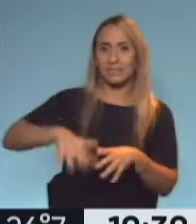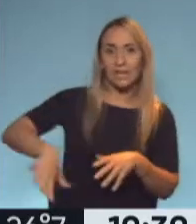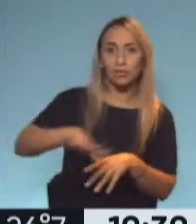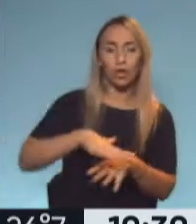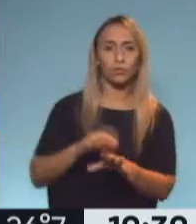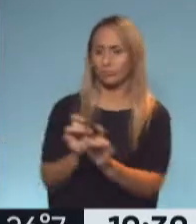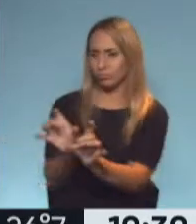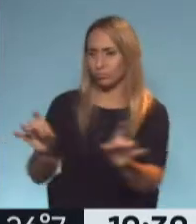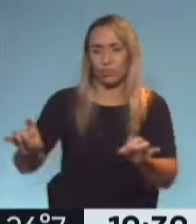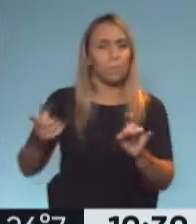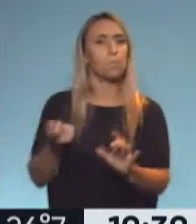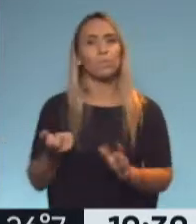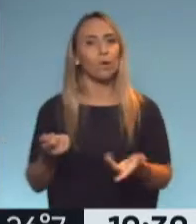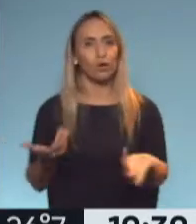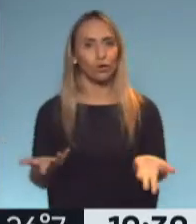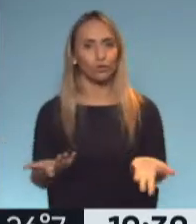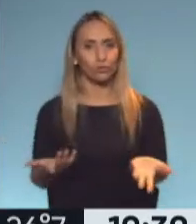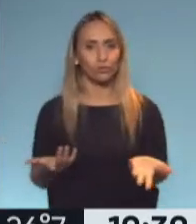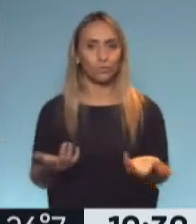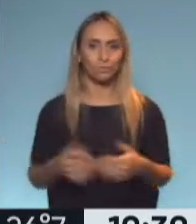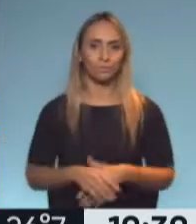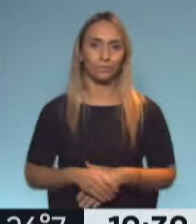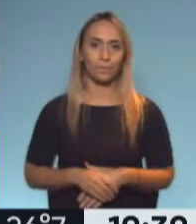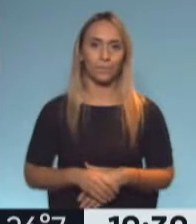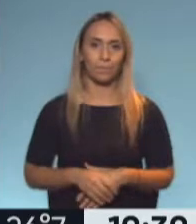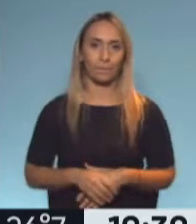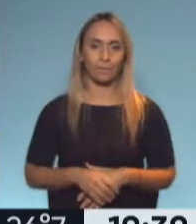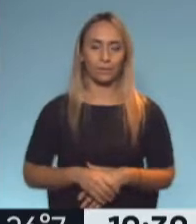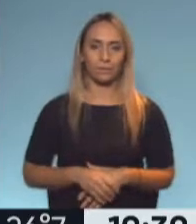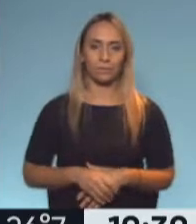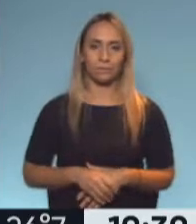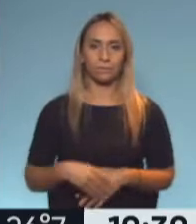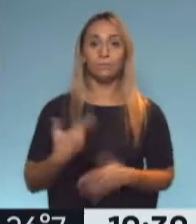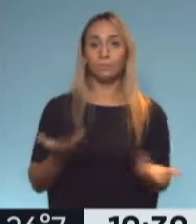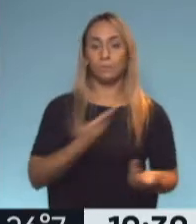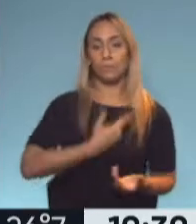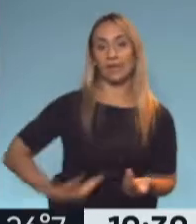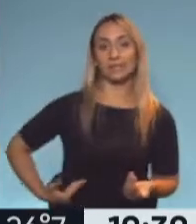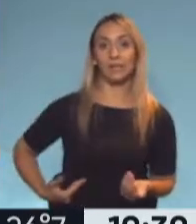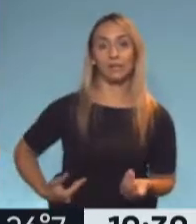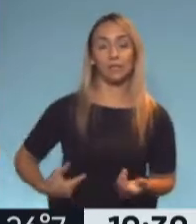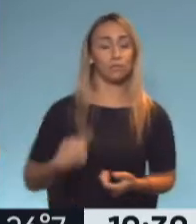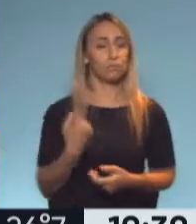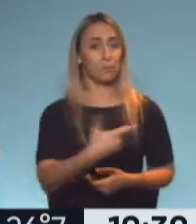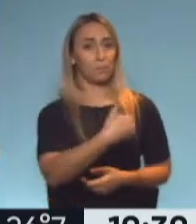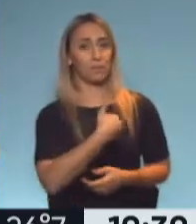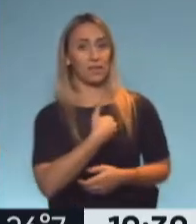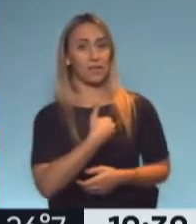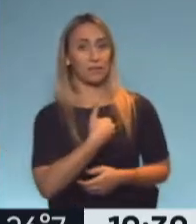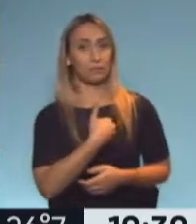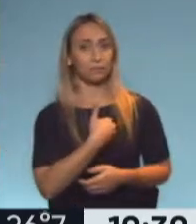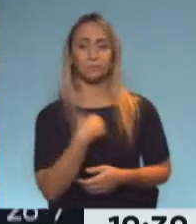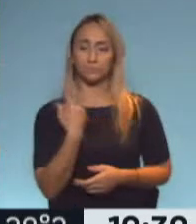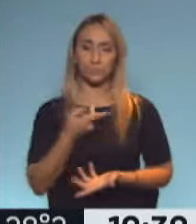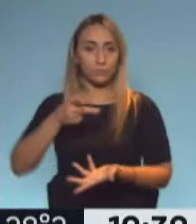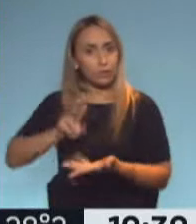contagios en términos relativos por la actividad en sí misma. Esto el presidente nos pide que volvamos a profundizar en